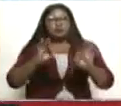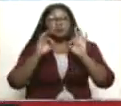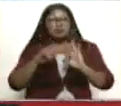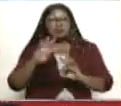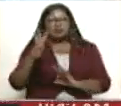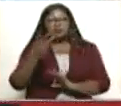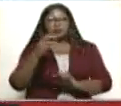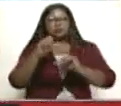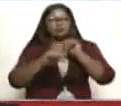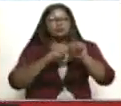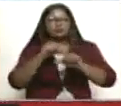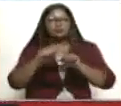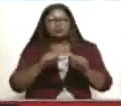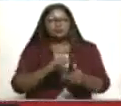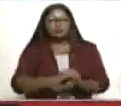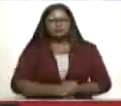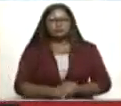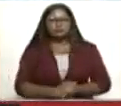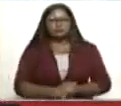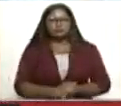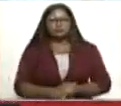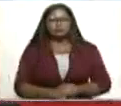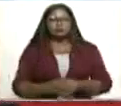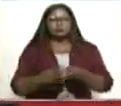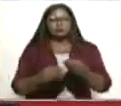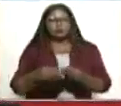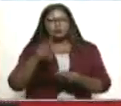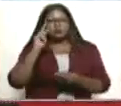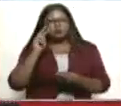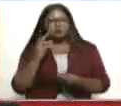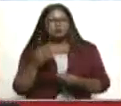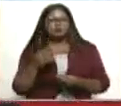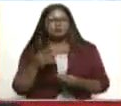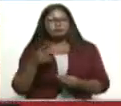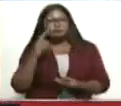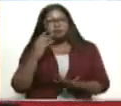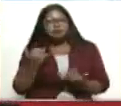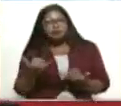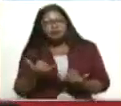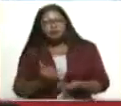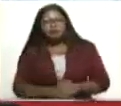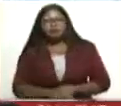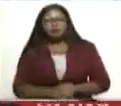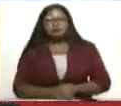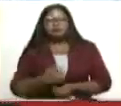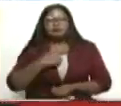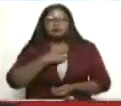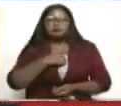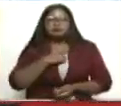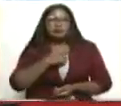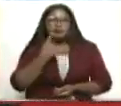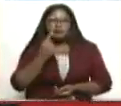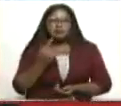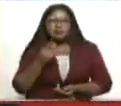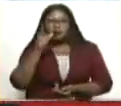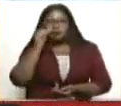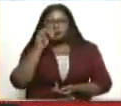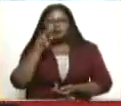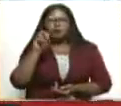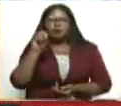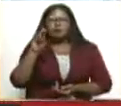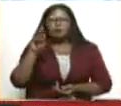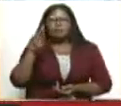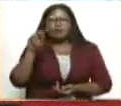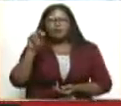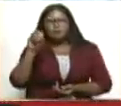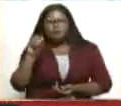ciclo. Pero desafortunadamente, como decía ahora Roberto de León, en